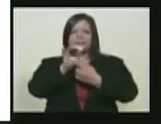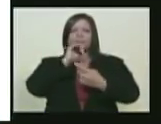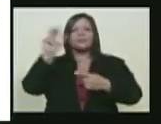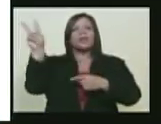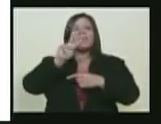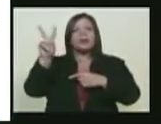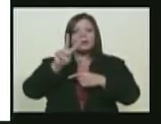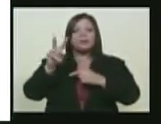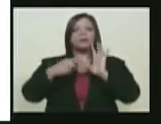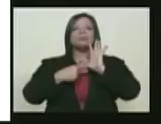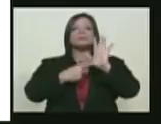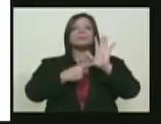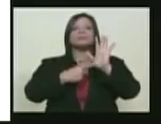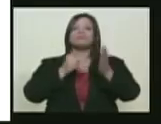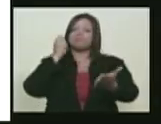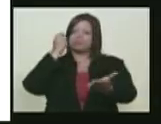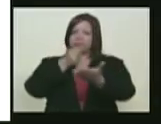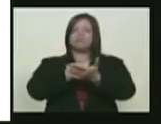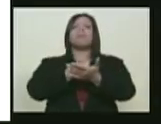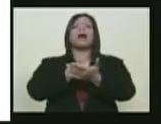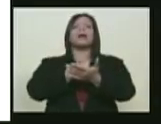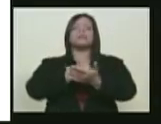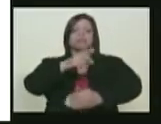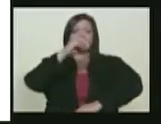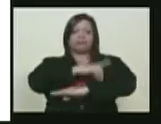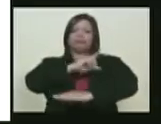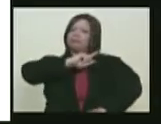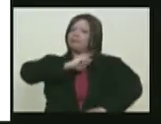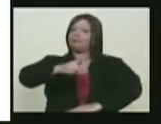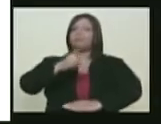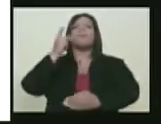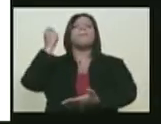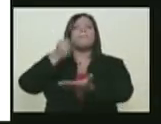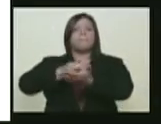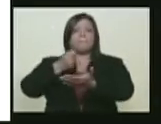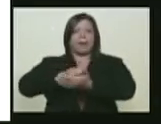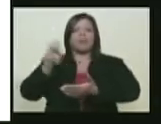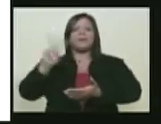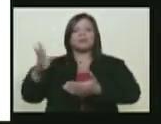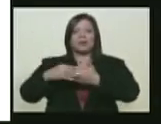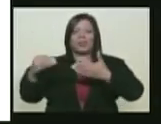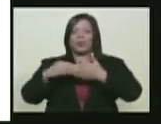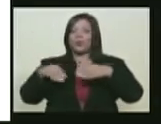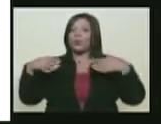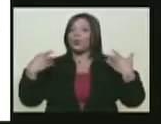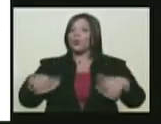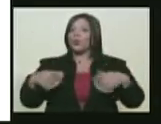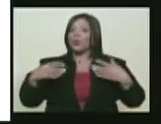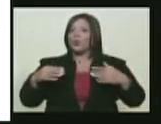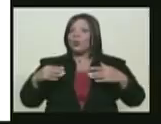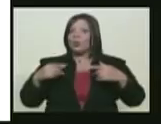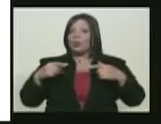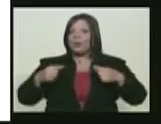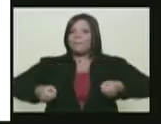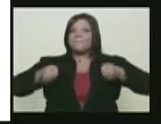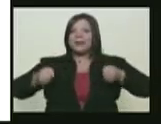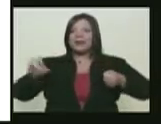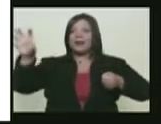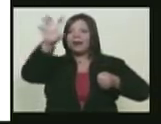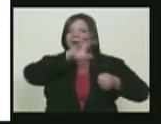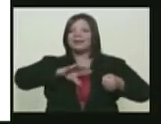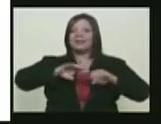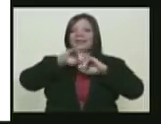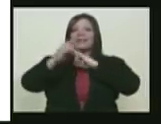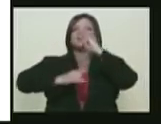Venezuela cumple con sus obligaciones. Pues bien, hay que ver cómo abren los mercados el día